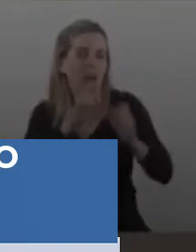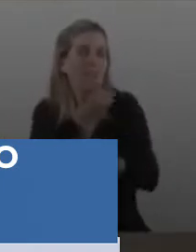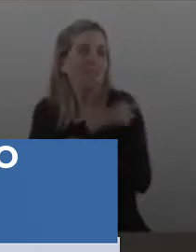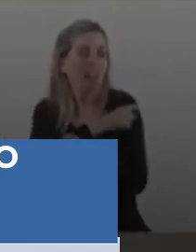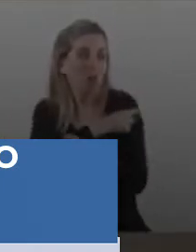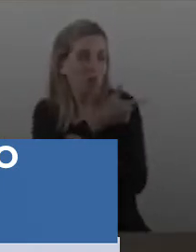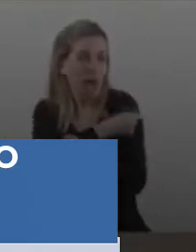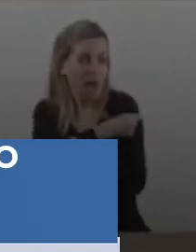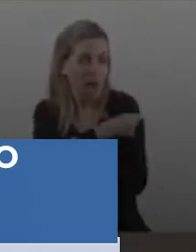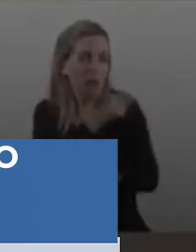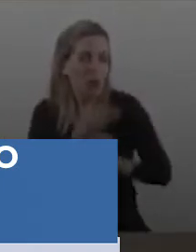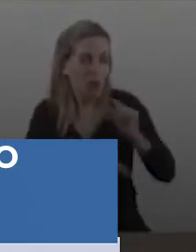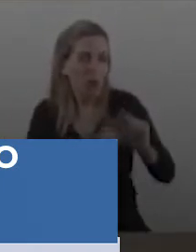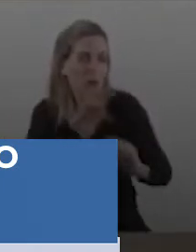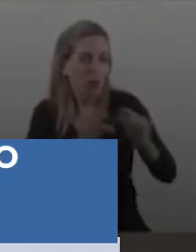a todos.